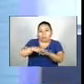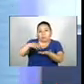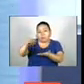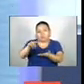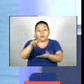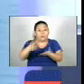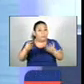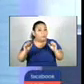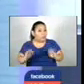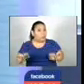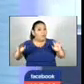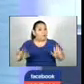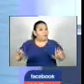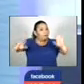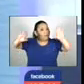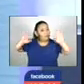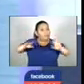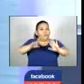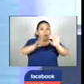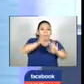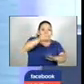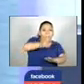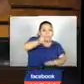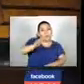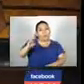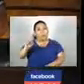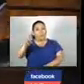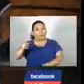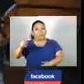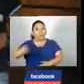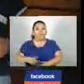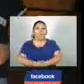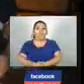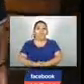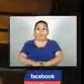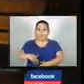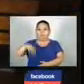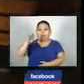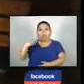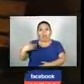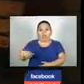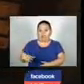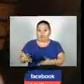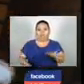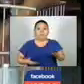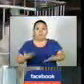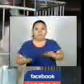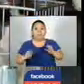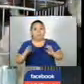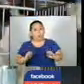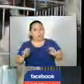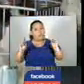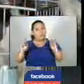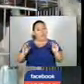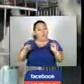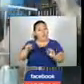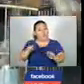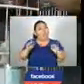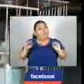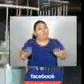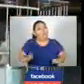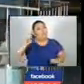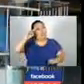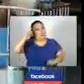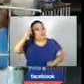ser sancionados con prisión de 6 meses a 1 año. Incrementar el precio de los productos o servicios también podría